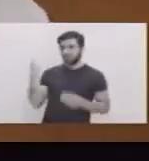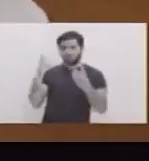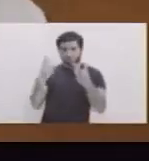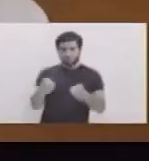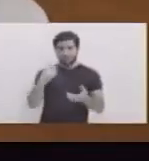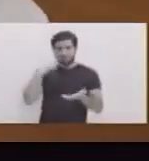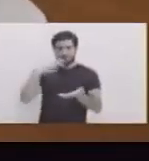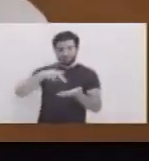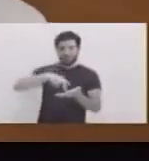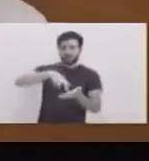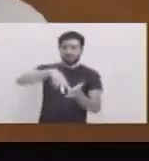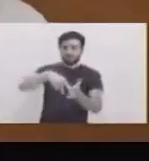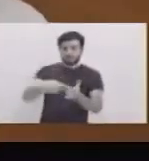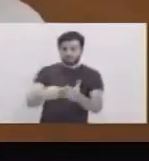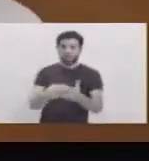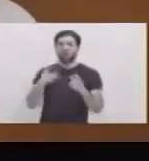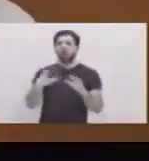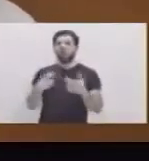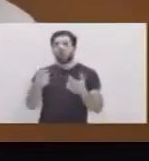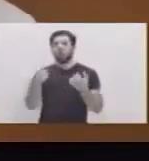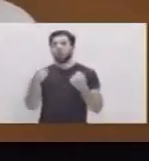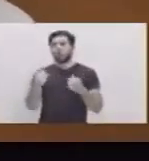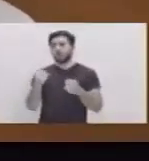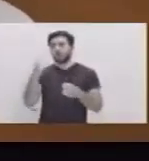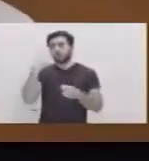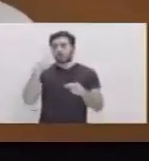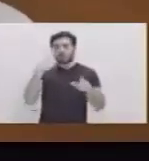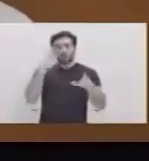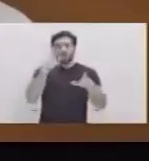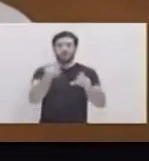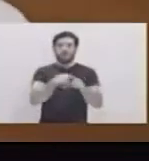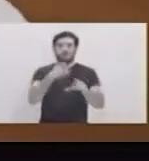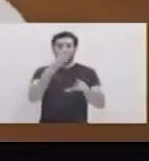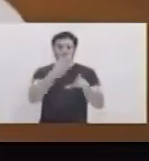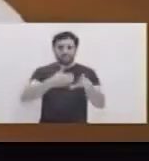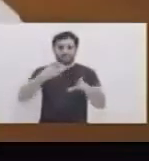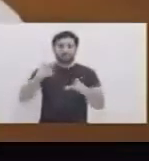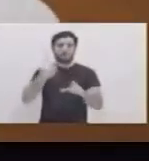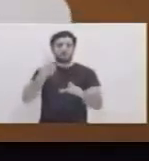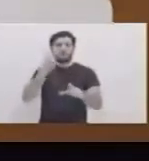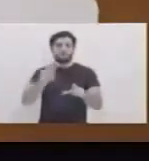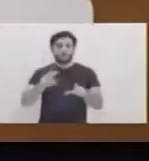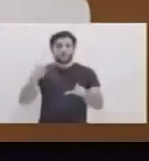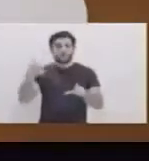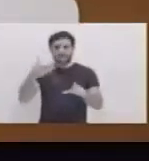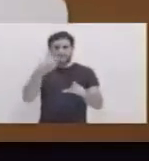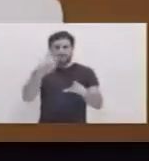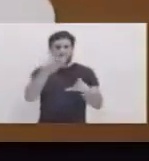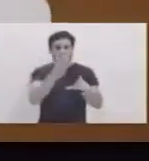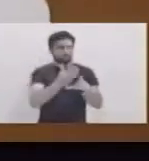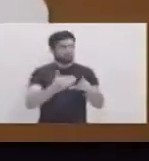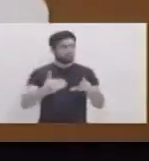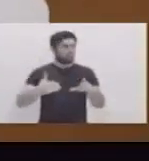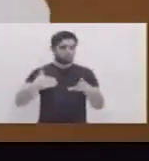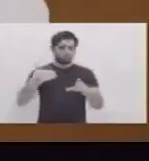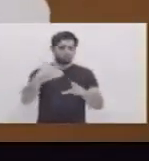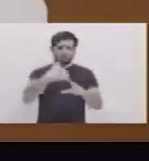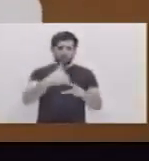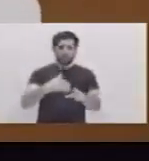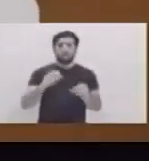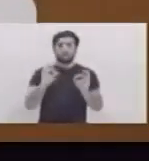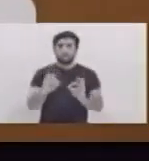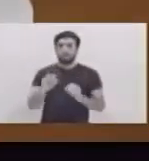Esta va a ser muy débil porque solo la quiero como referencia de la parte central de donde voy a hacer partir las demás